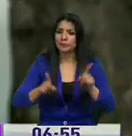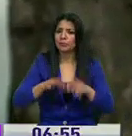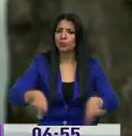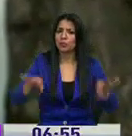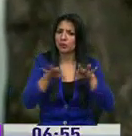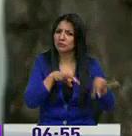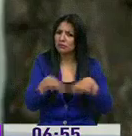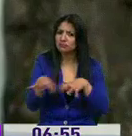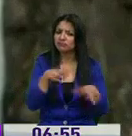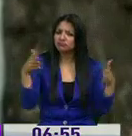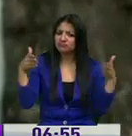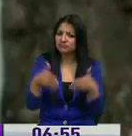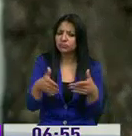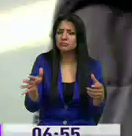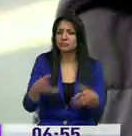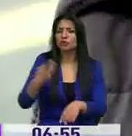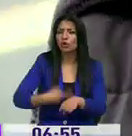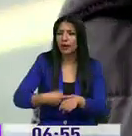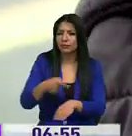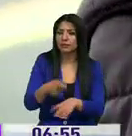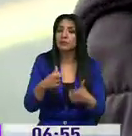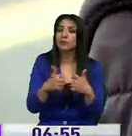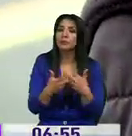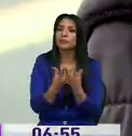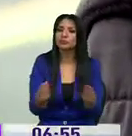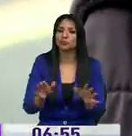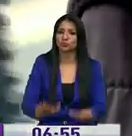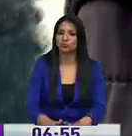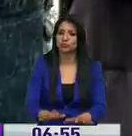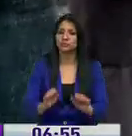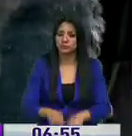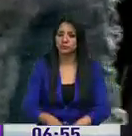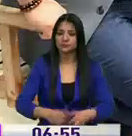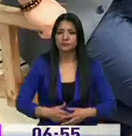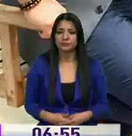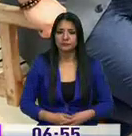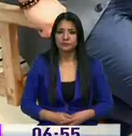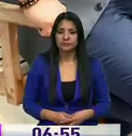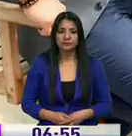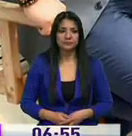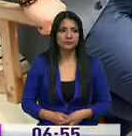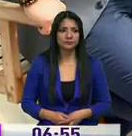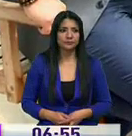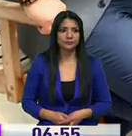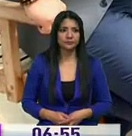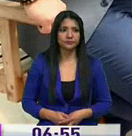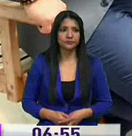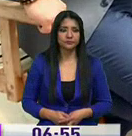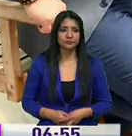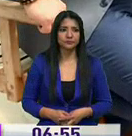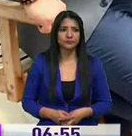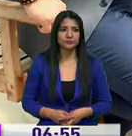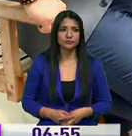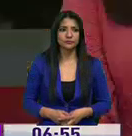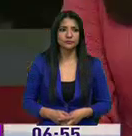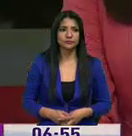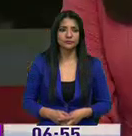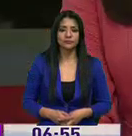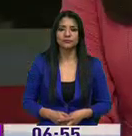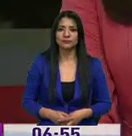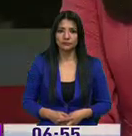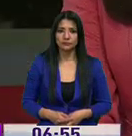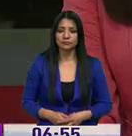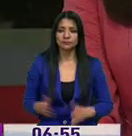más concretas para evitar esta problemática en las calles informó si la cadena